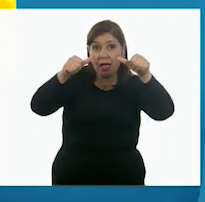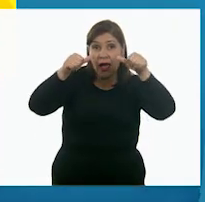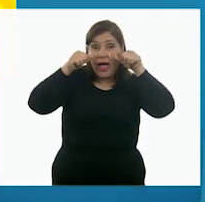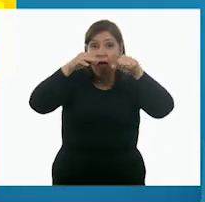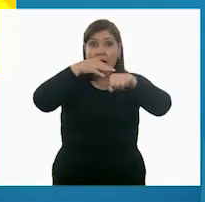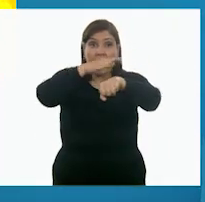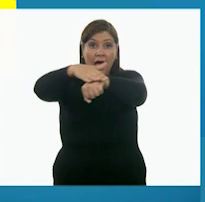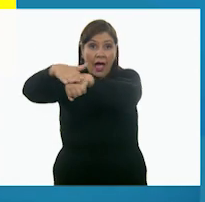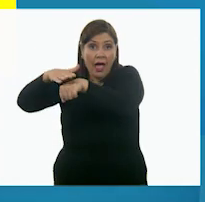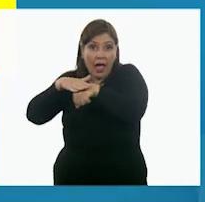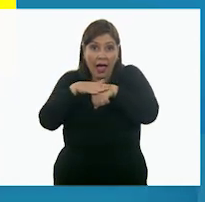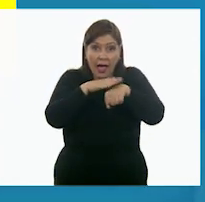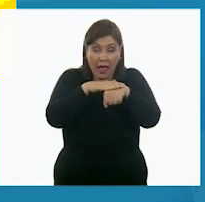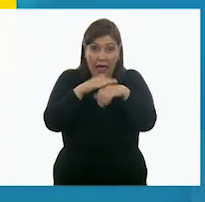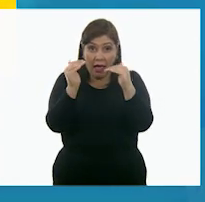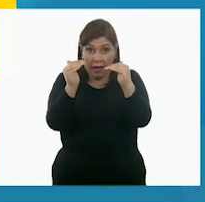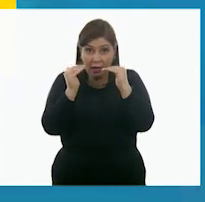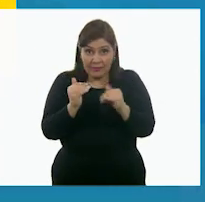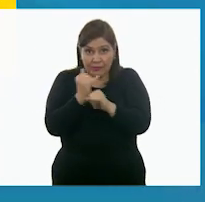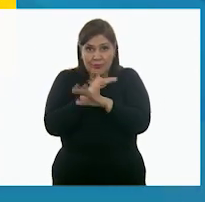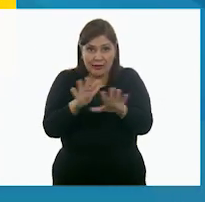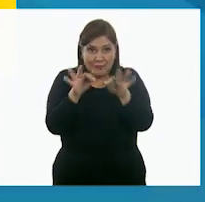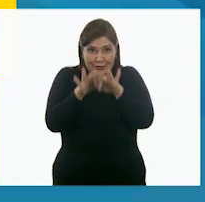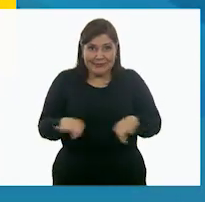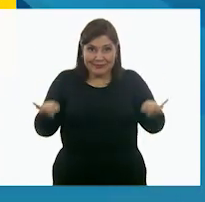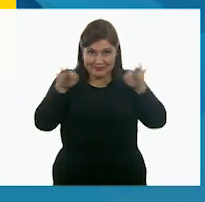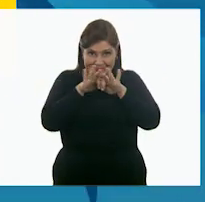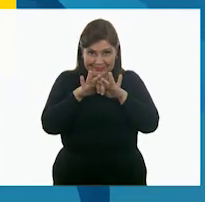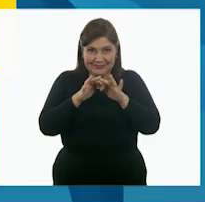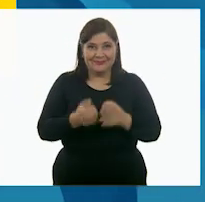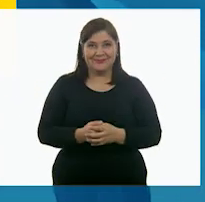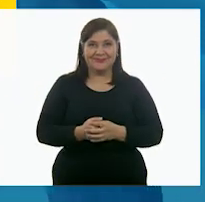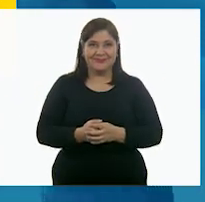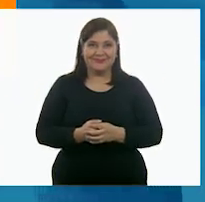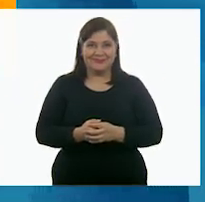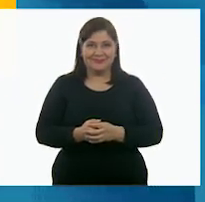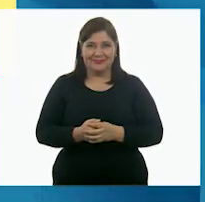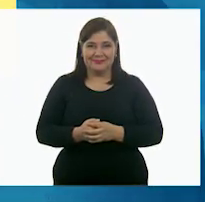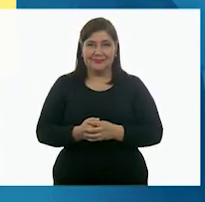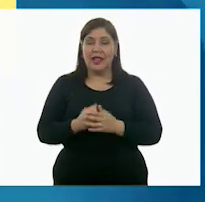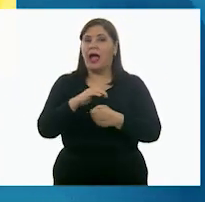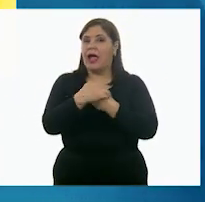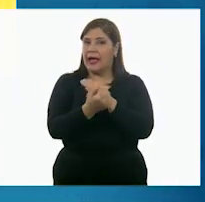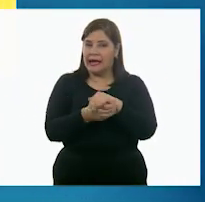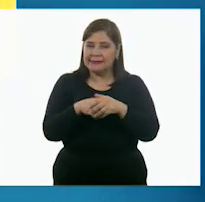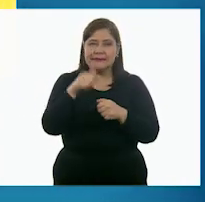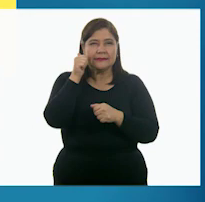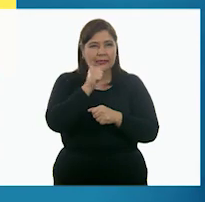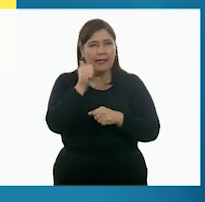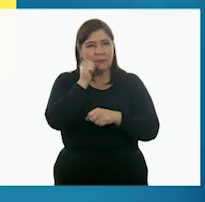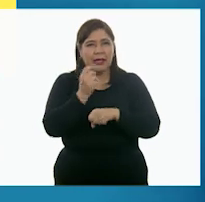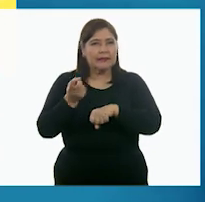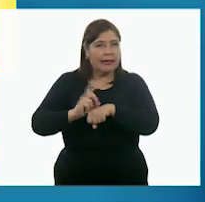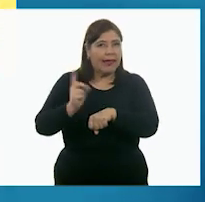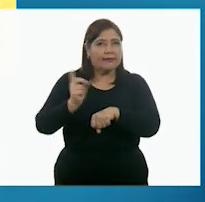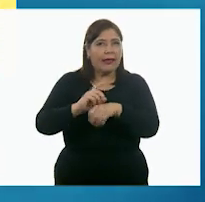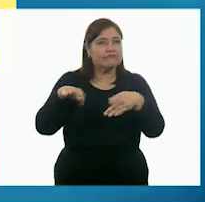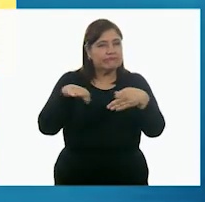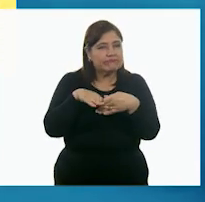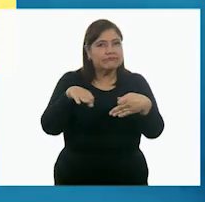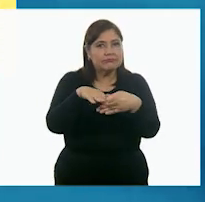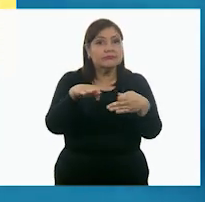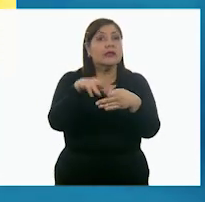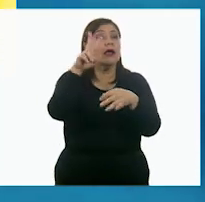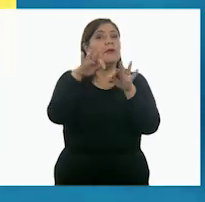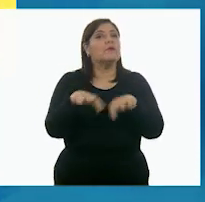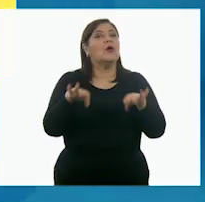¡Atención! ¡Atención! A continuación, información importante. Lavarnos las manos varias veces al día es